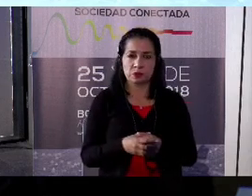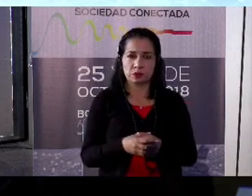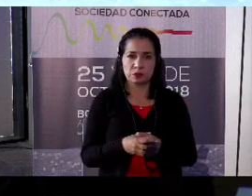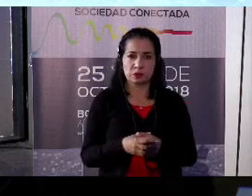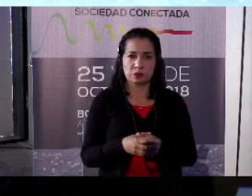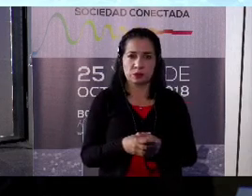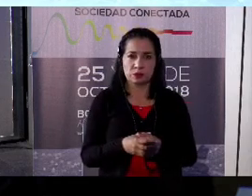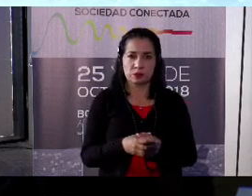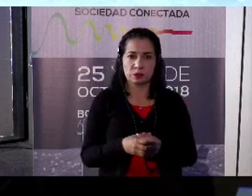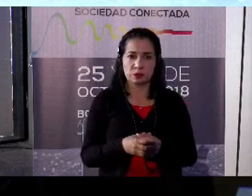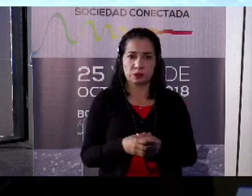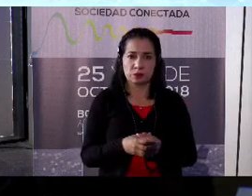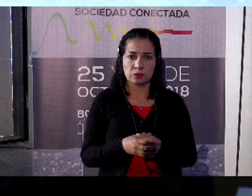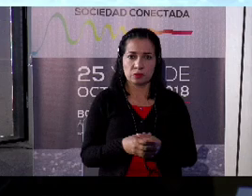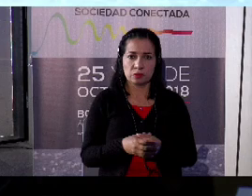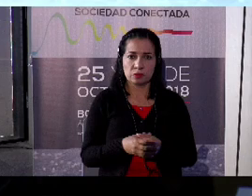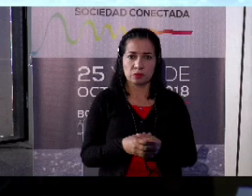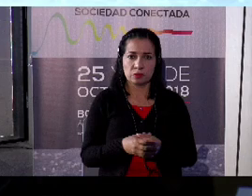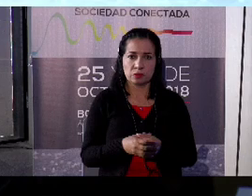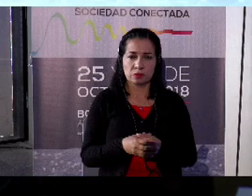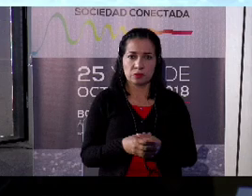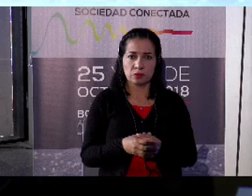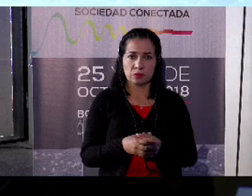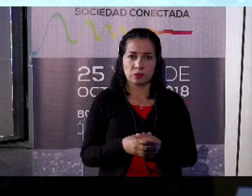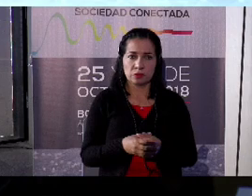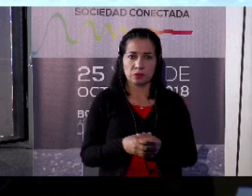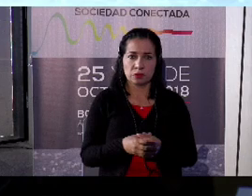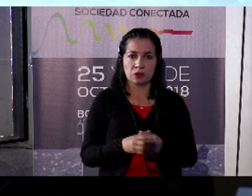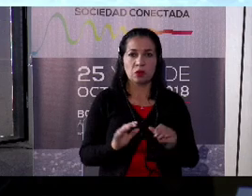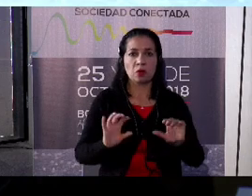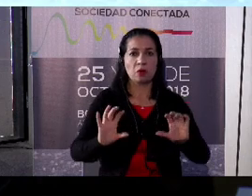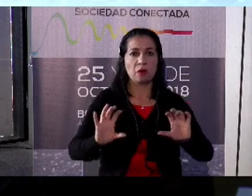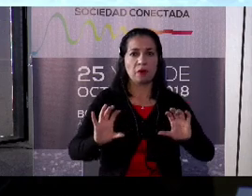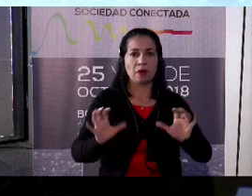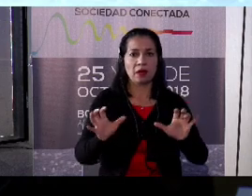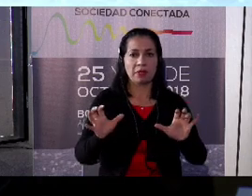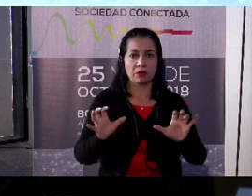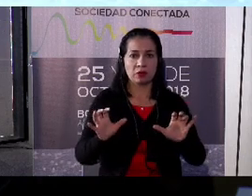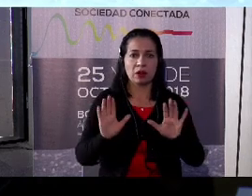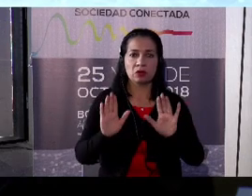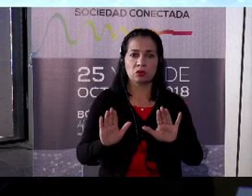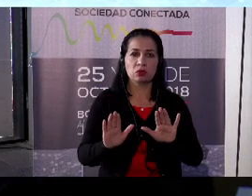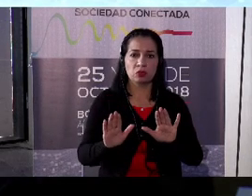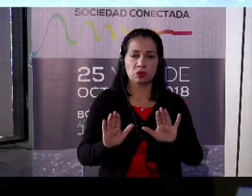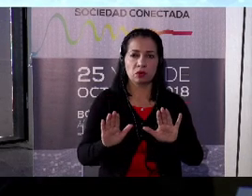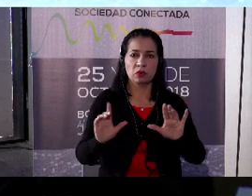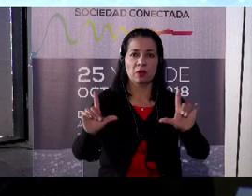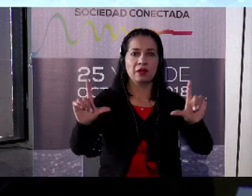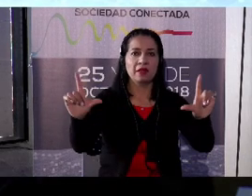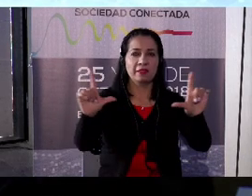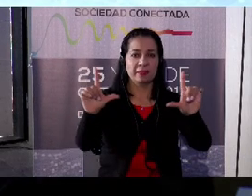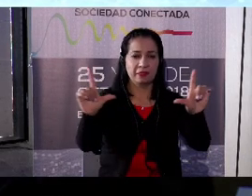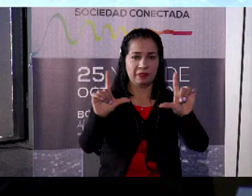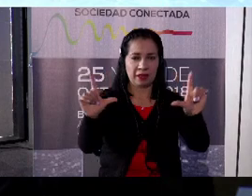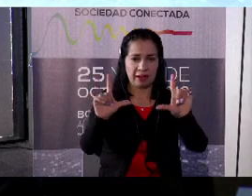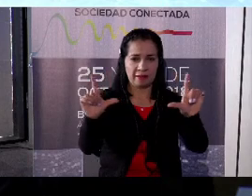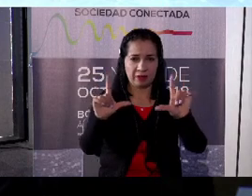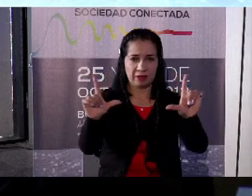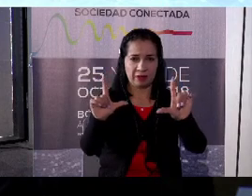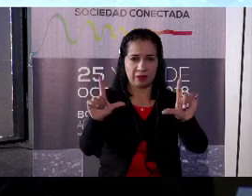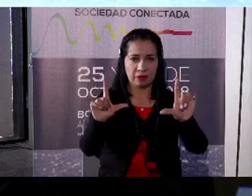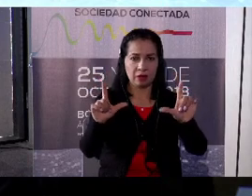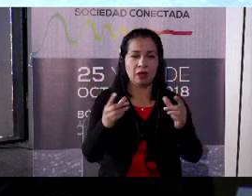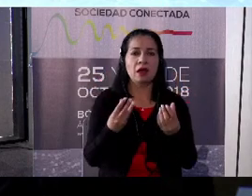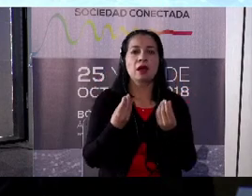años con las emisoras de televisión para brindar banda